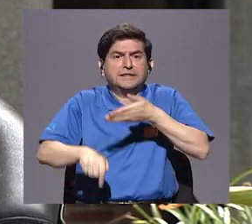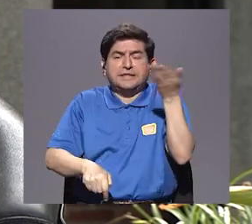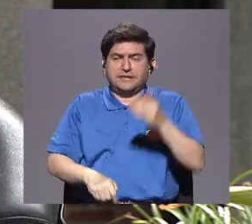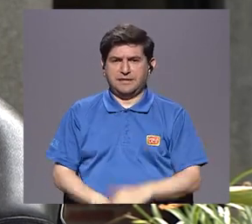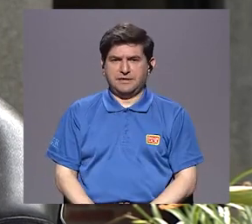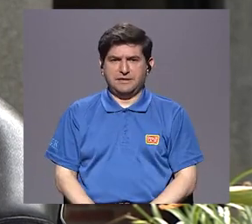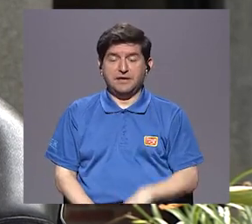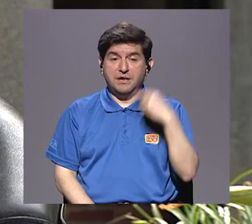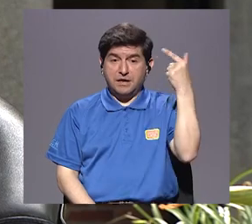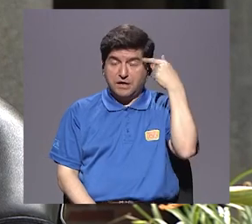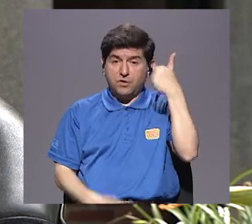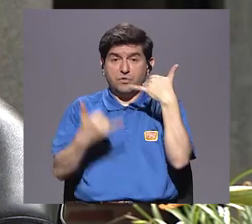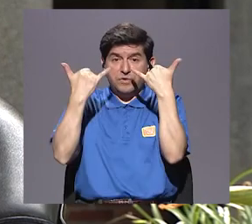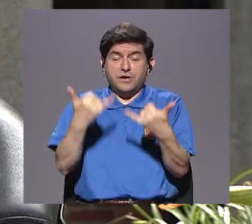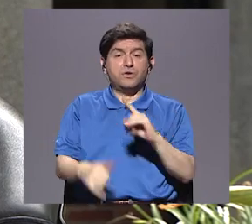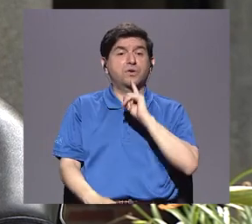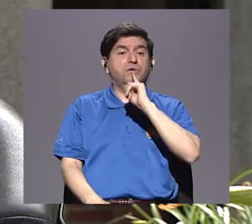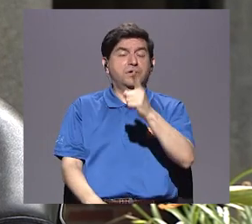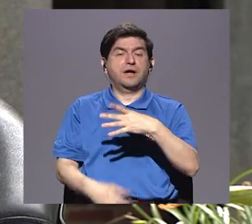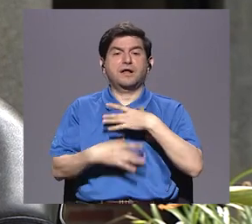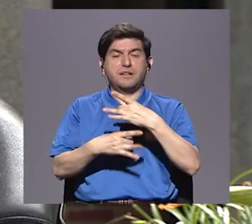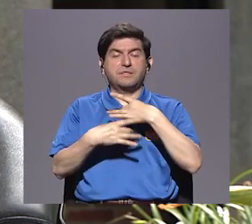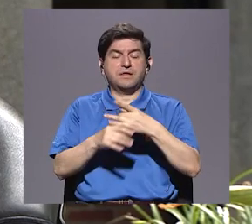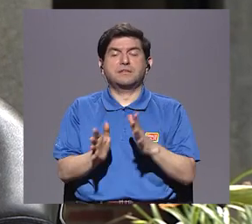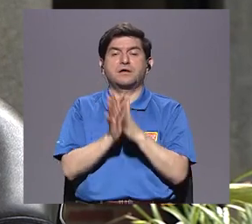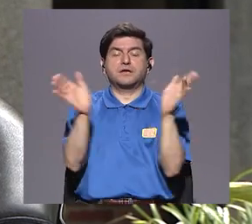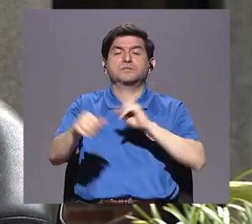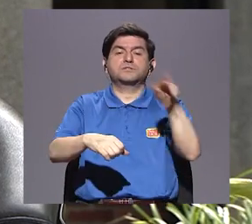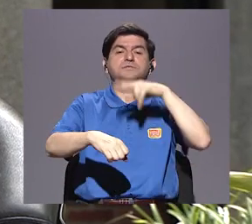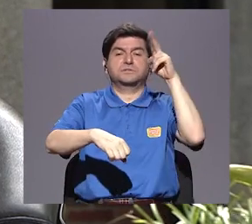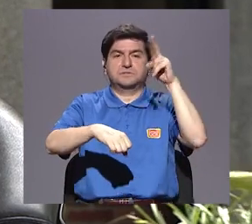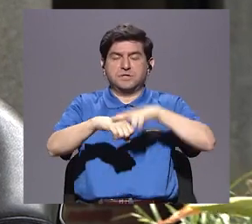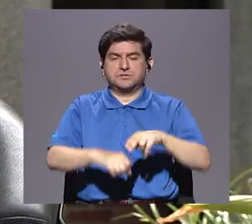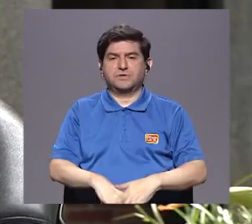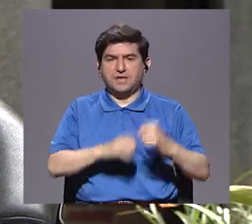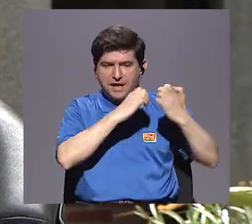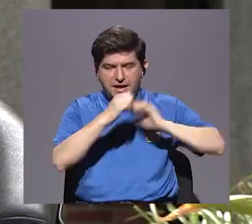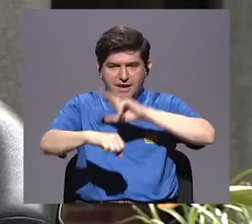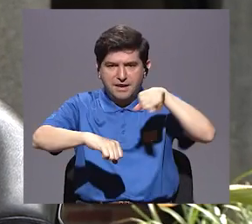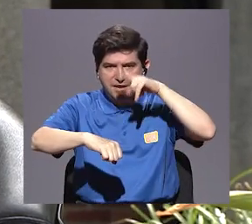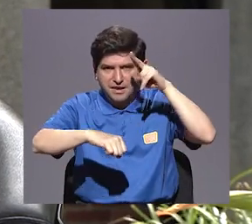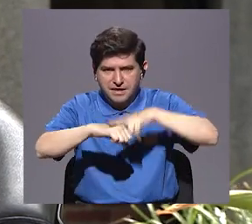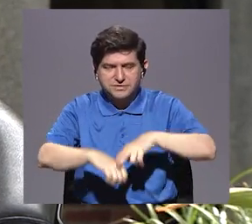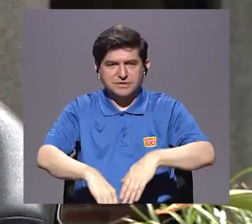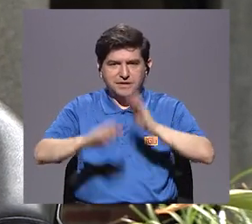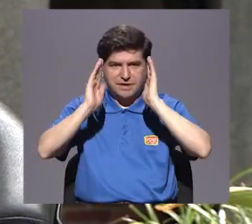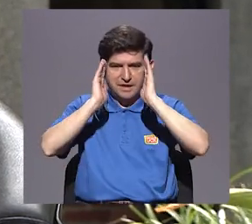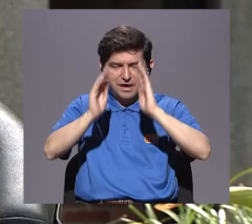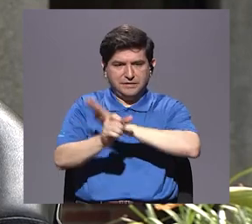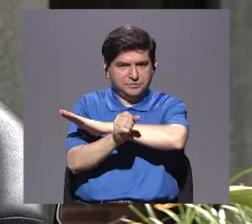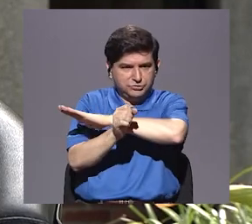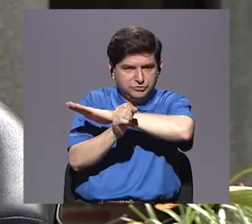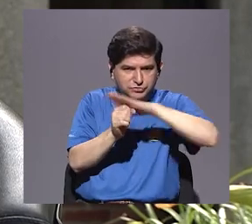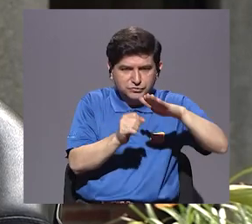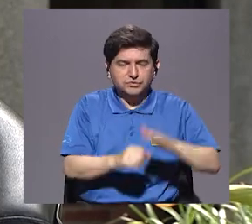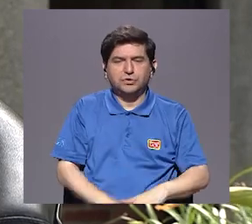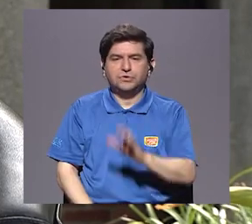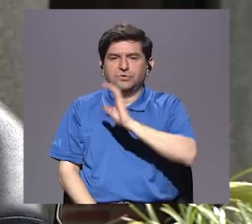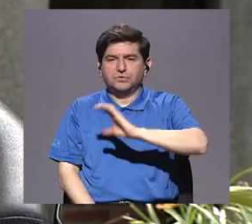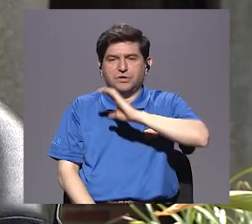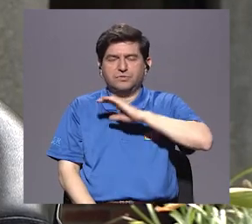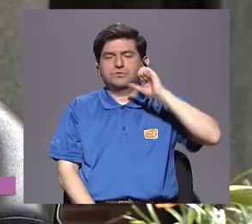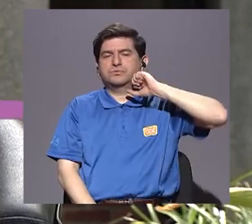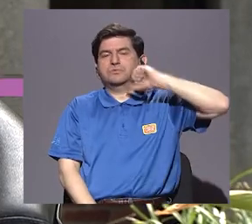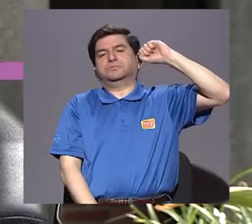para que incluso el gobierno haya declarado de interés público y nacional la Estrategia Nacional para el Abordaje Integral del